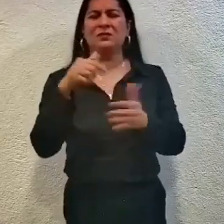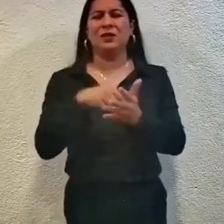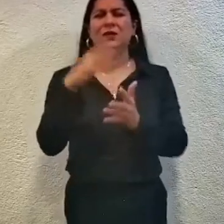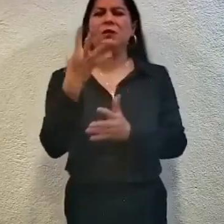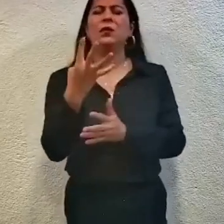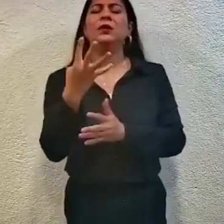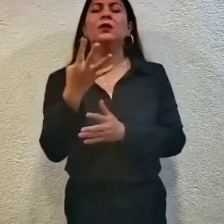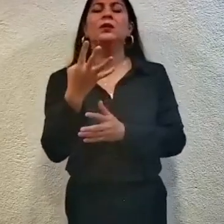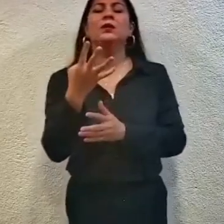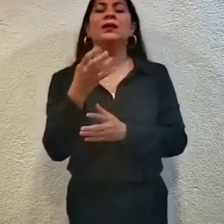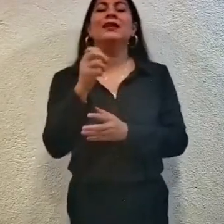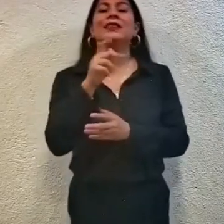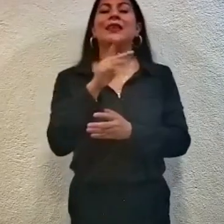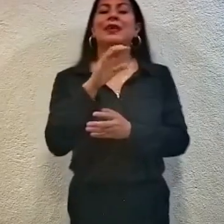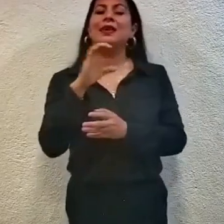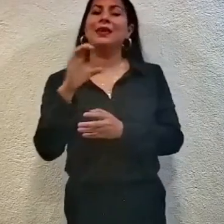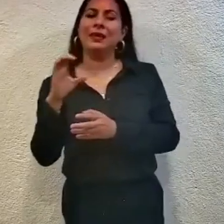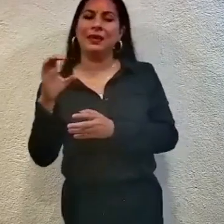TEE/GIN/015/2024 y